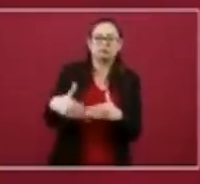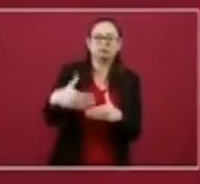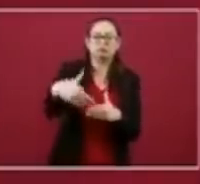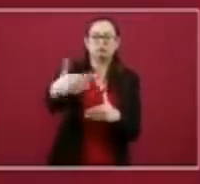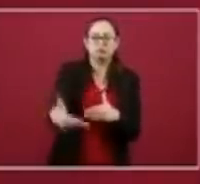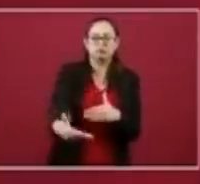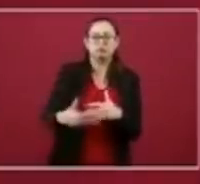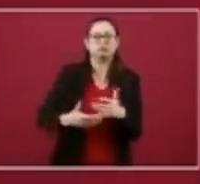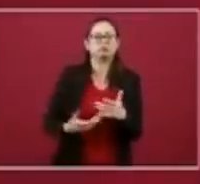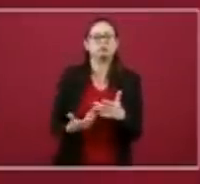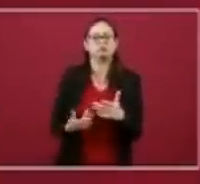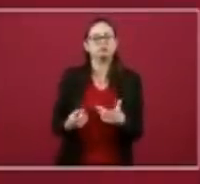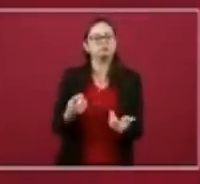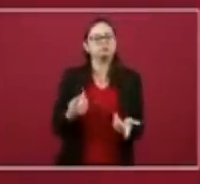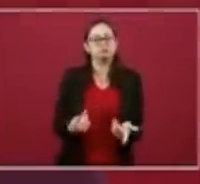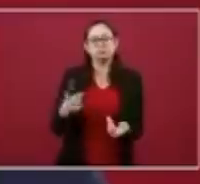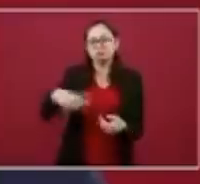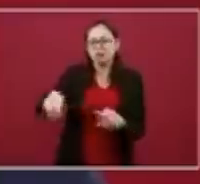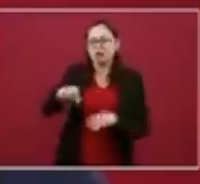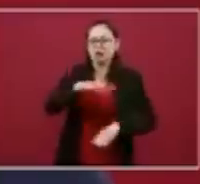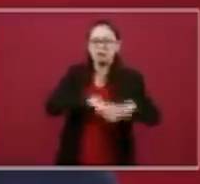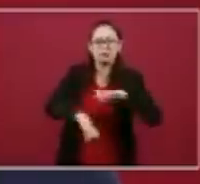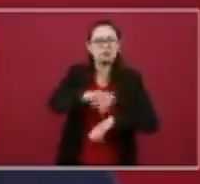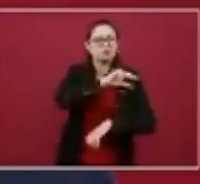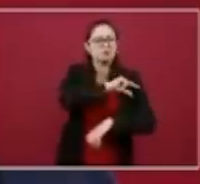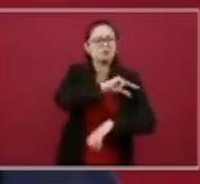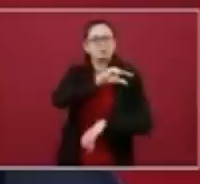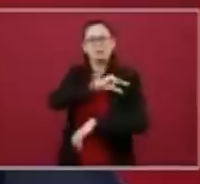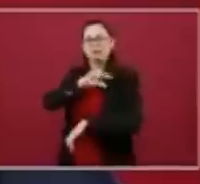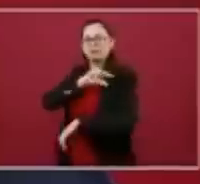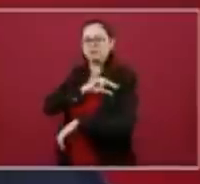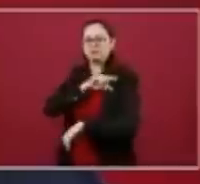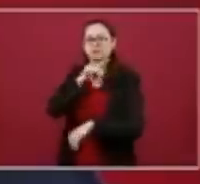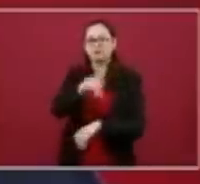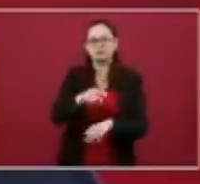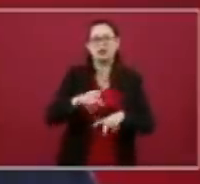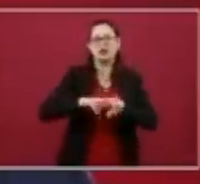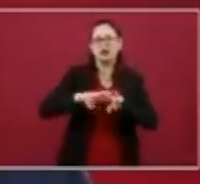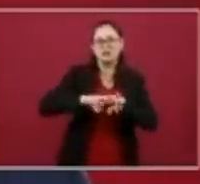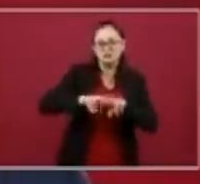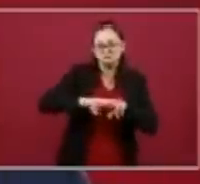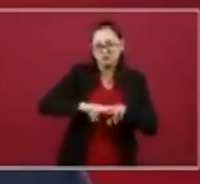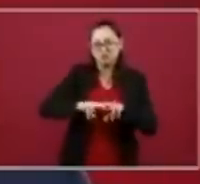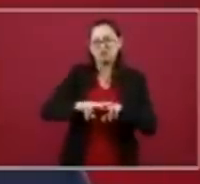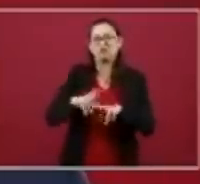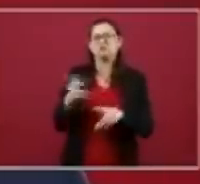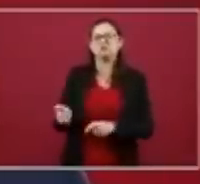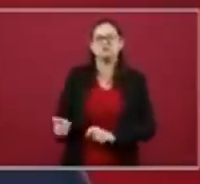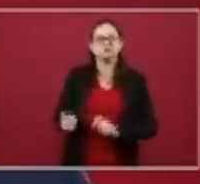con las privatizaciones. Zedillo le tocó entregar los ferrocarriles.